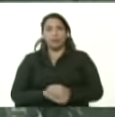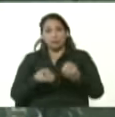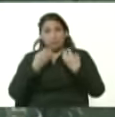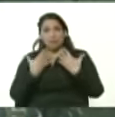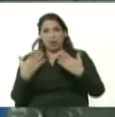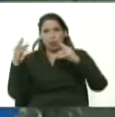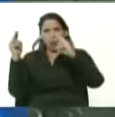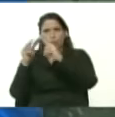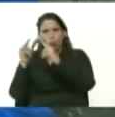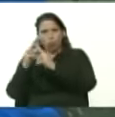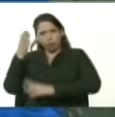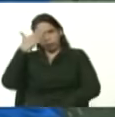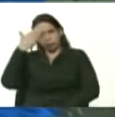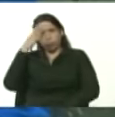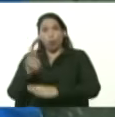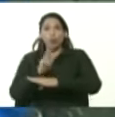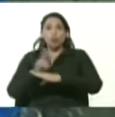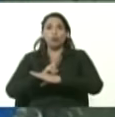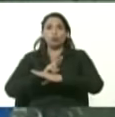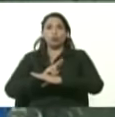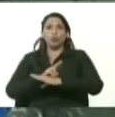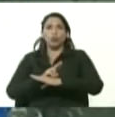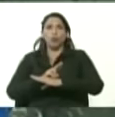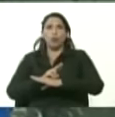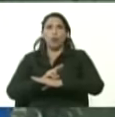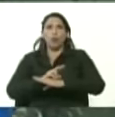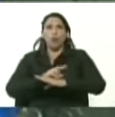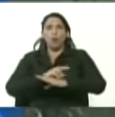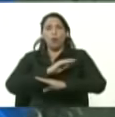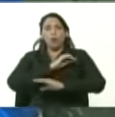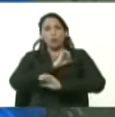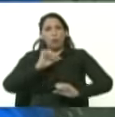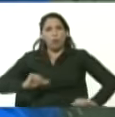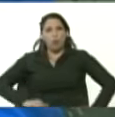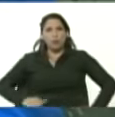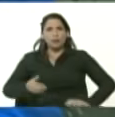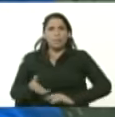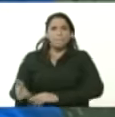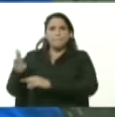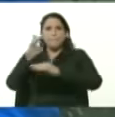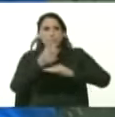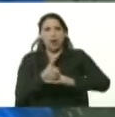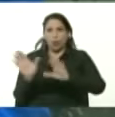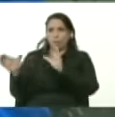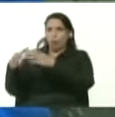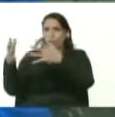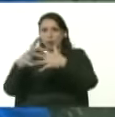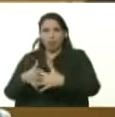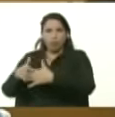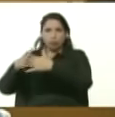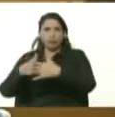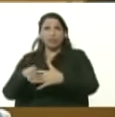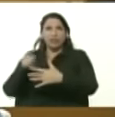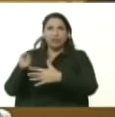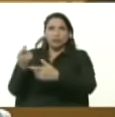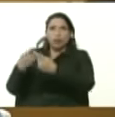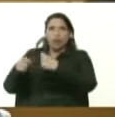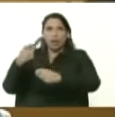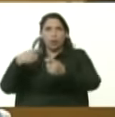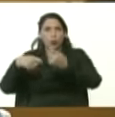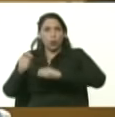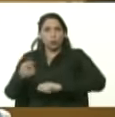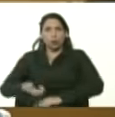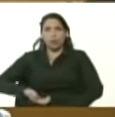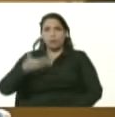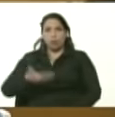conocido que el uso de la Fuerza Armada del complejo industrial militar estadounidense es un negocio